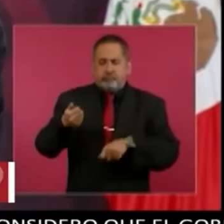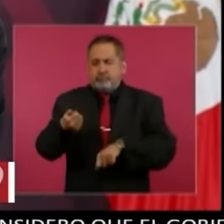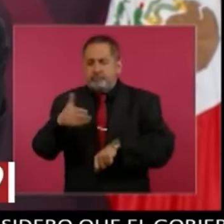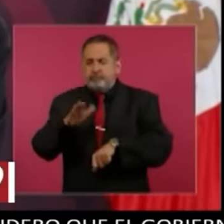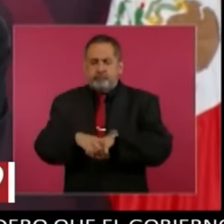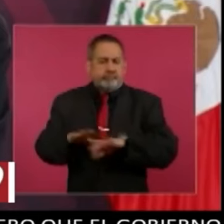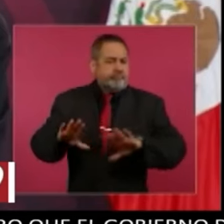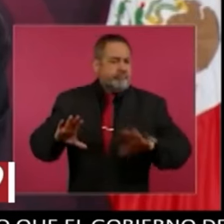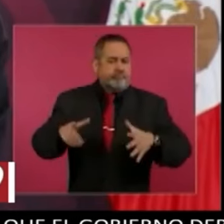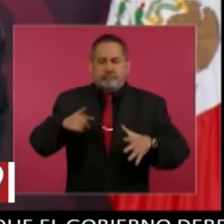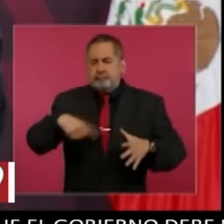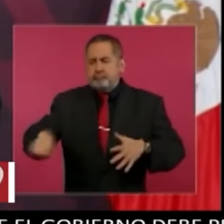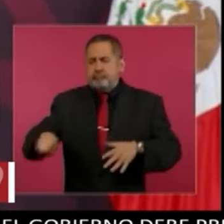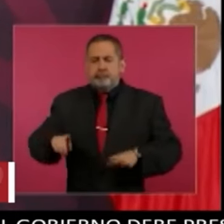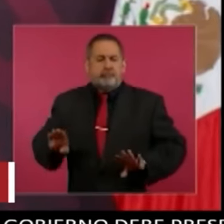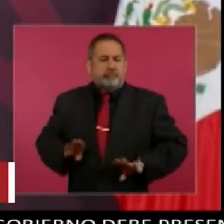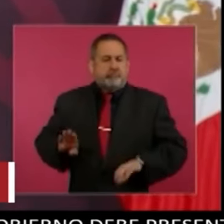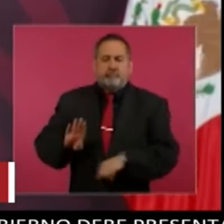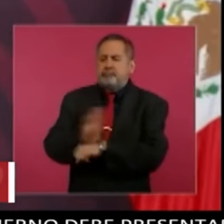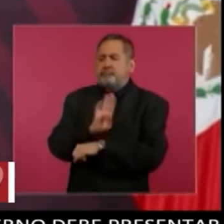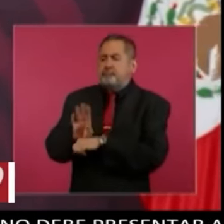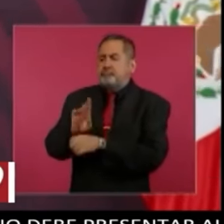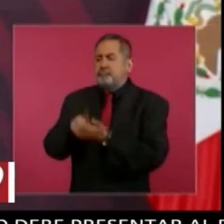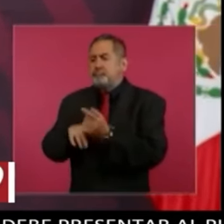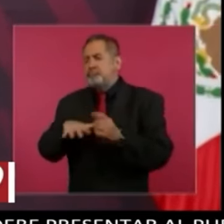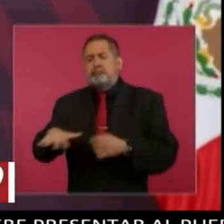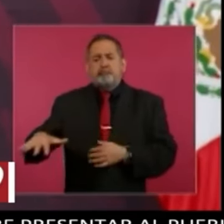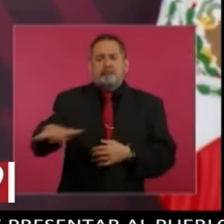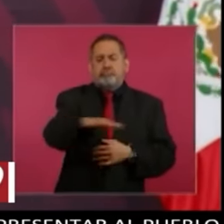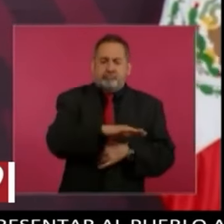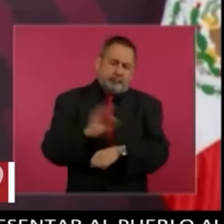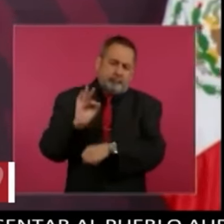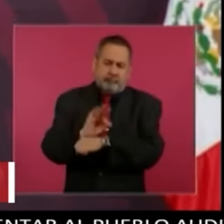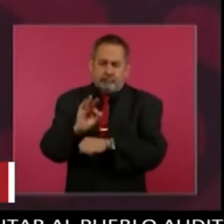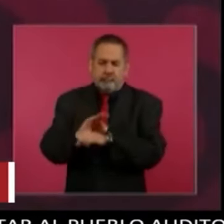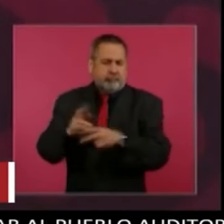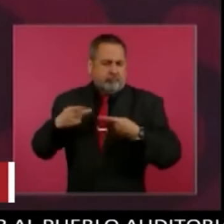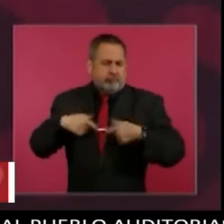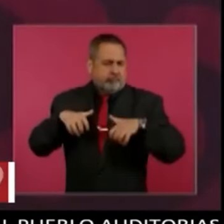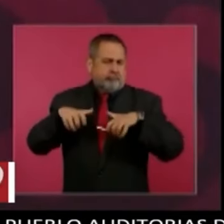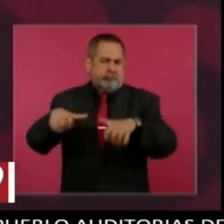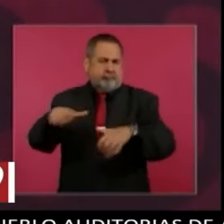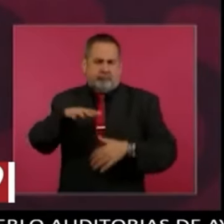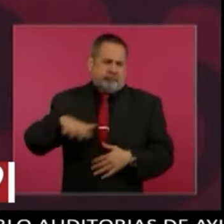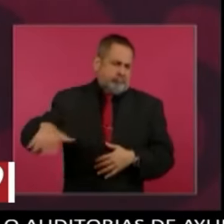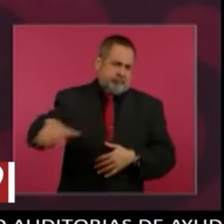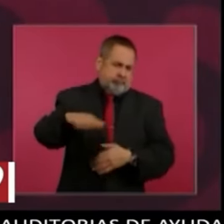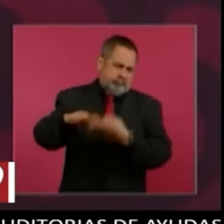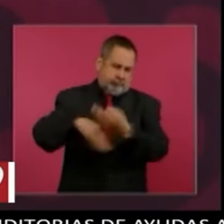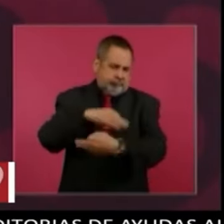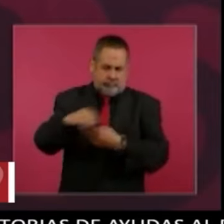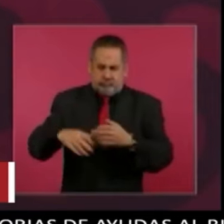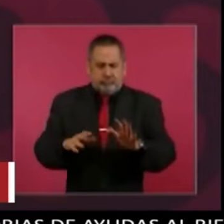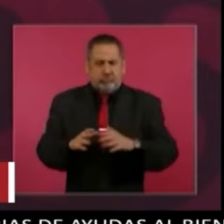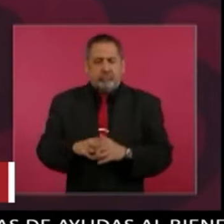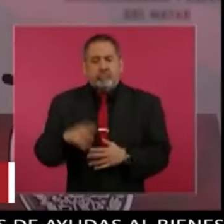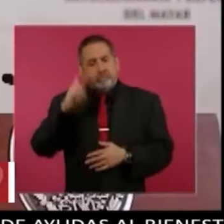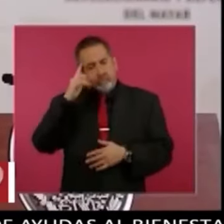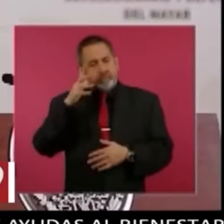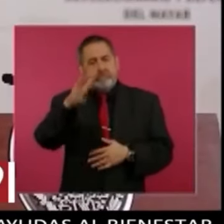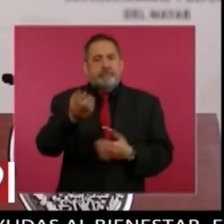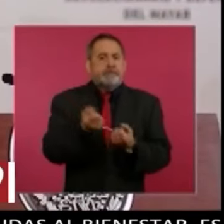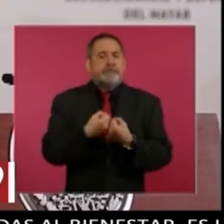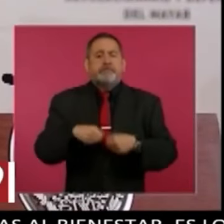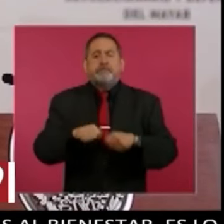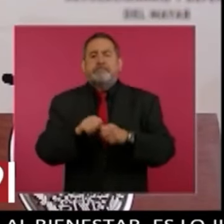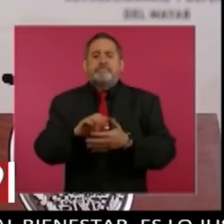ley y pueden ser determinantes para declarar la nulidad de los comicios y la convocatoria